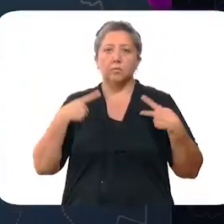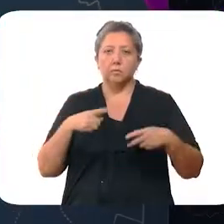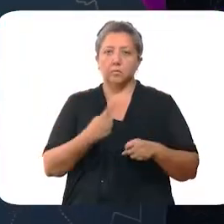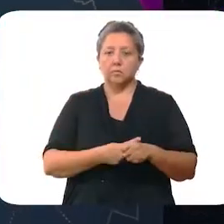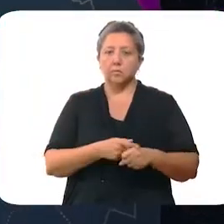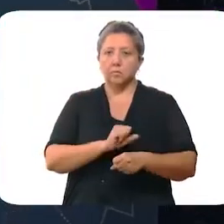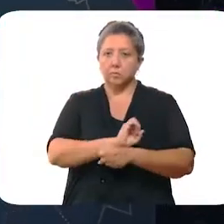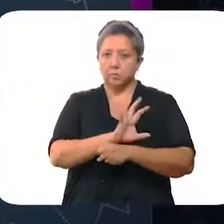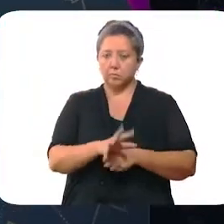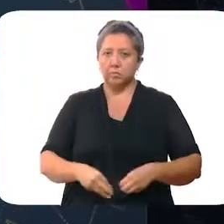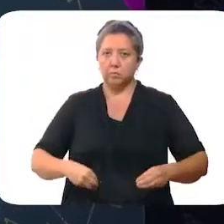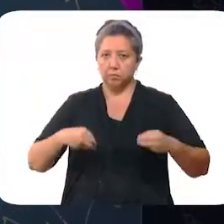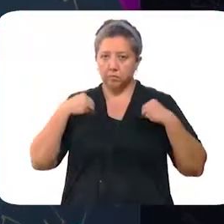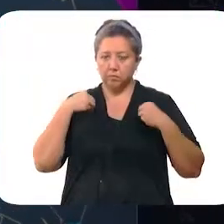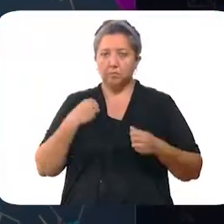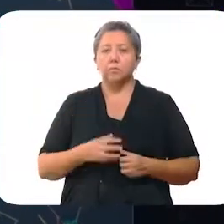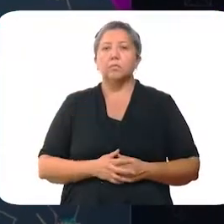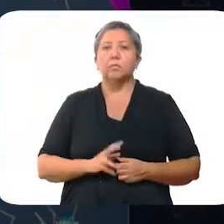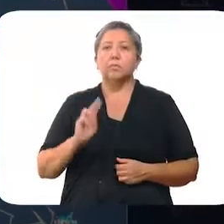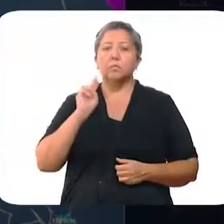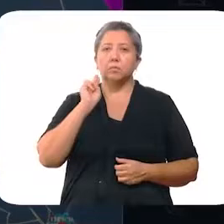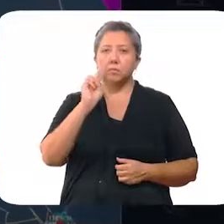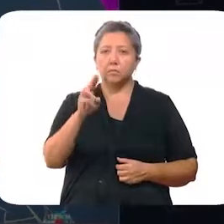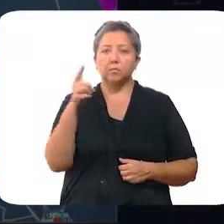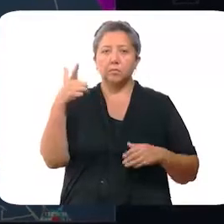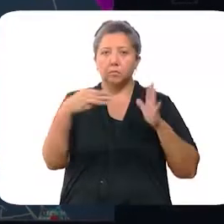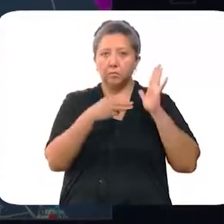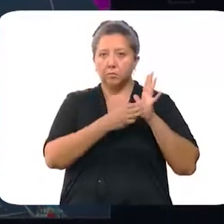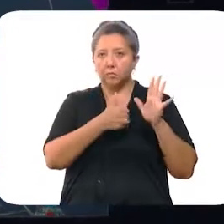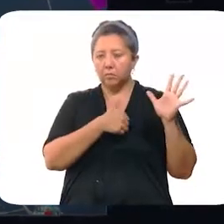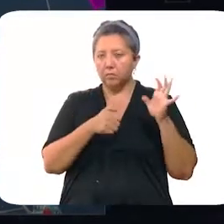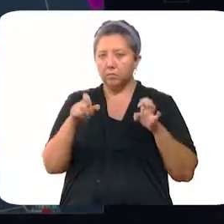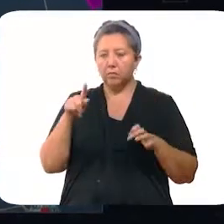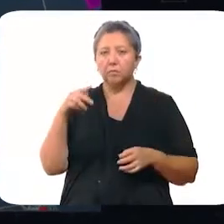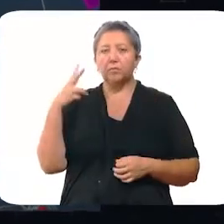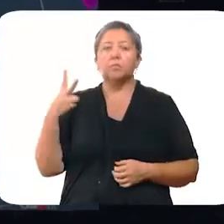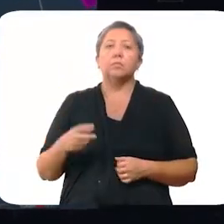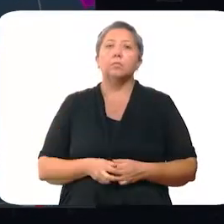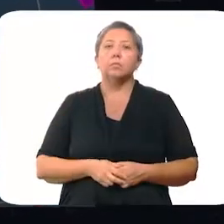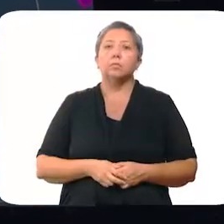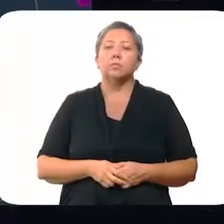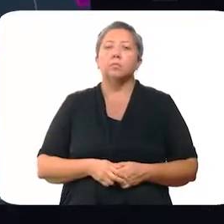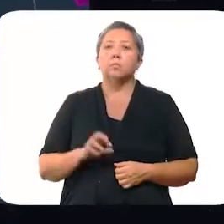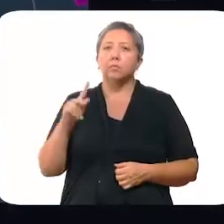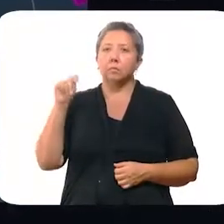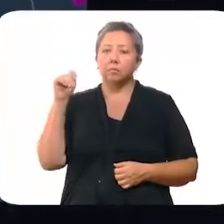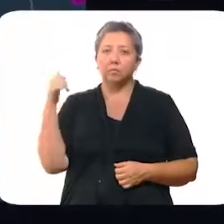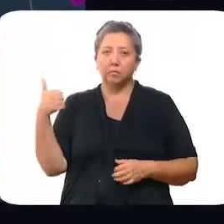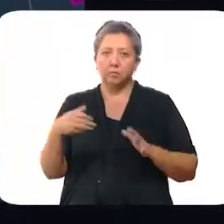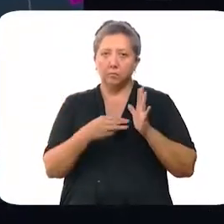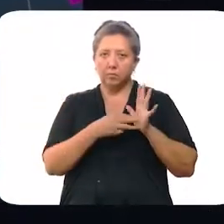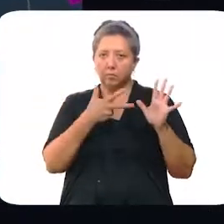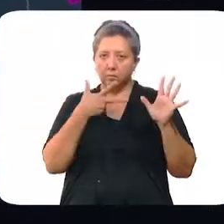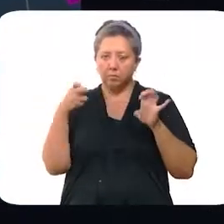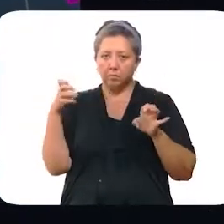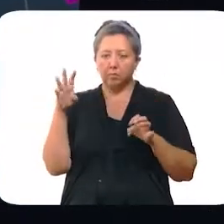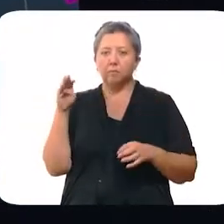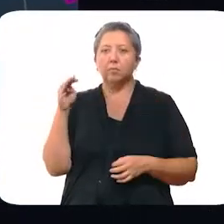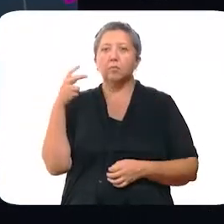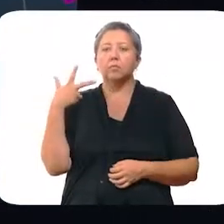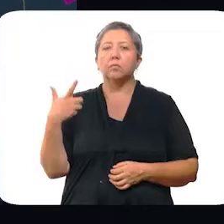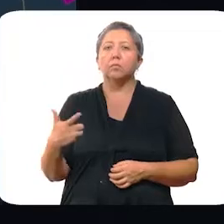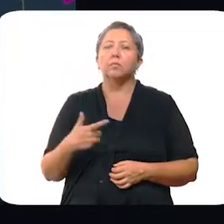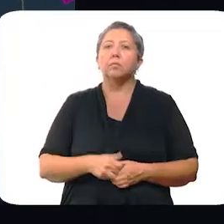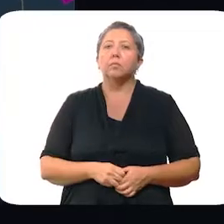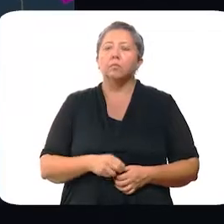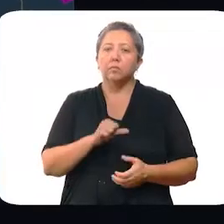contagiadas de coronavirus, que viven en la zona norte 7.672, en la zona oriente 6.897,